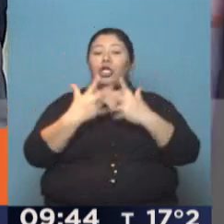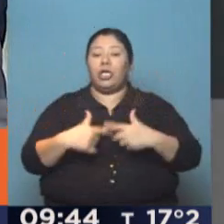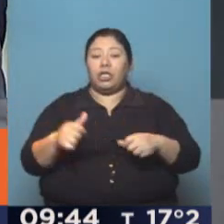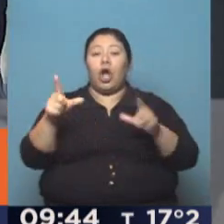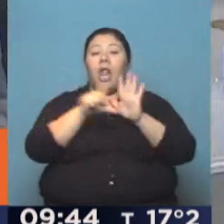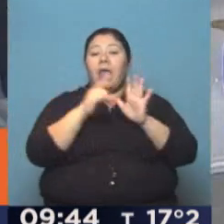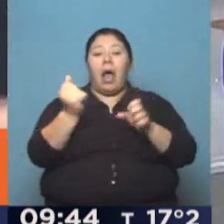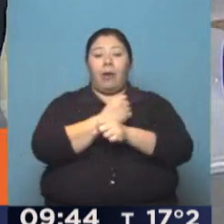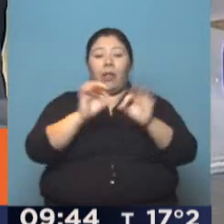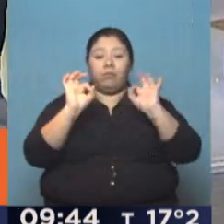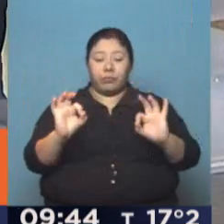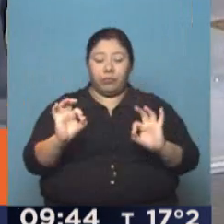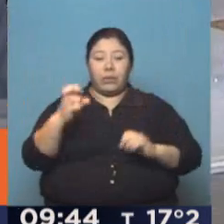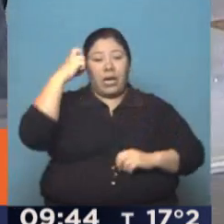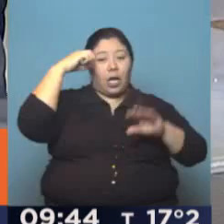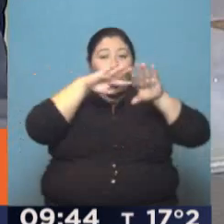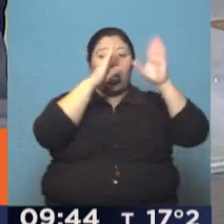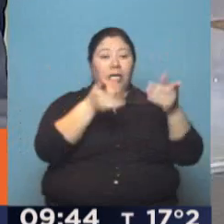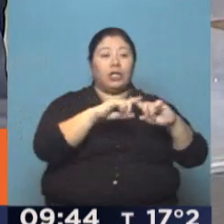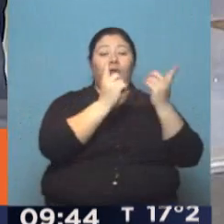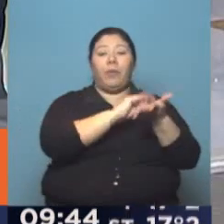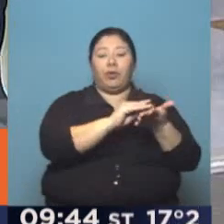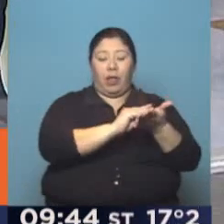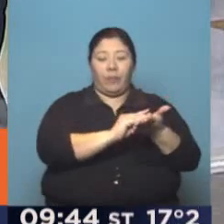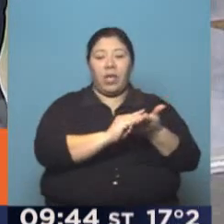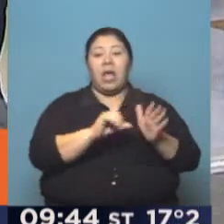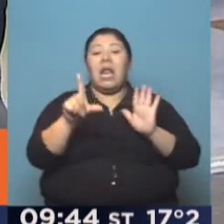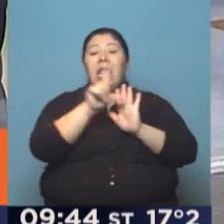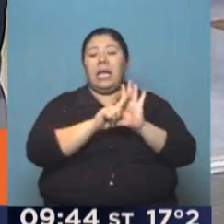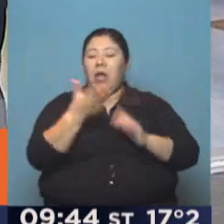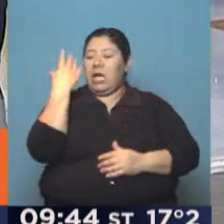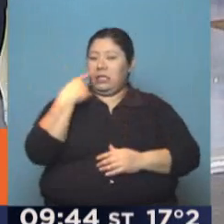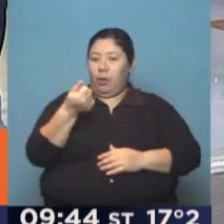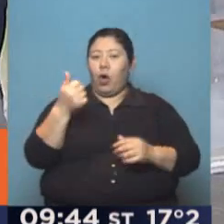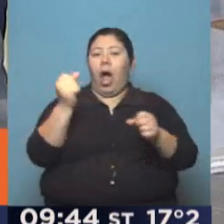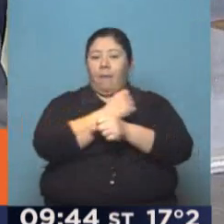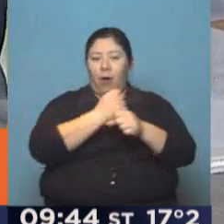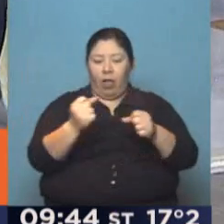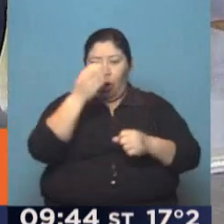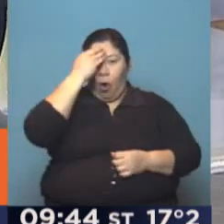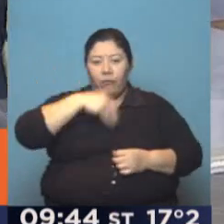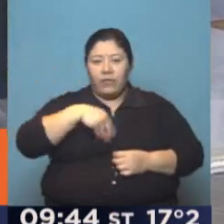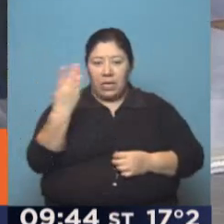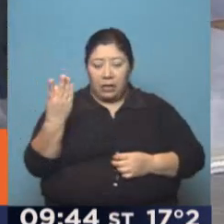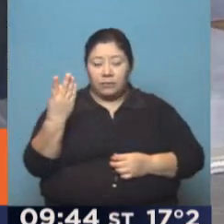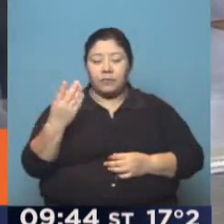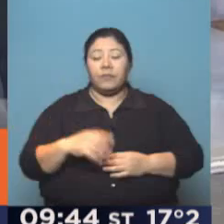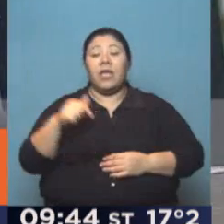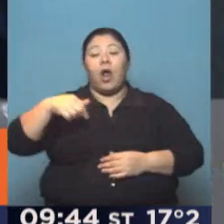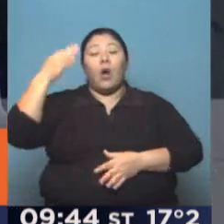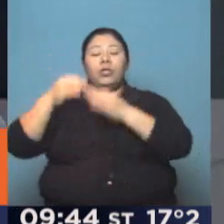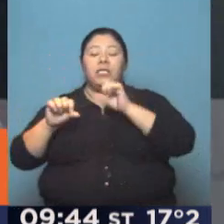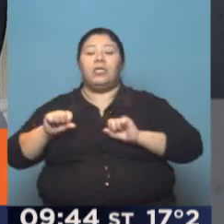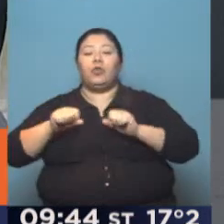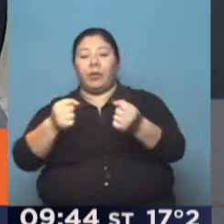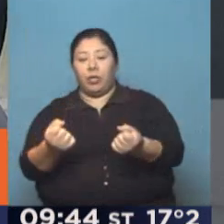de Diputados, la legislatura lo acaba de aprobar hace muy poco tiempo. Por otra parte también se refirió al